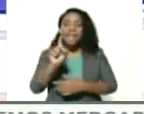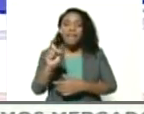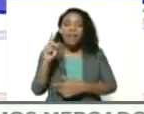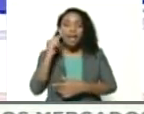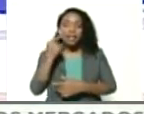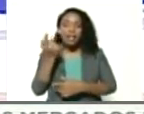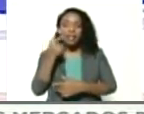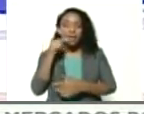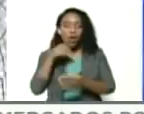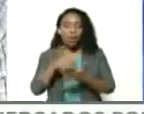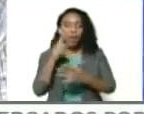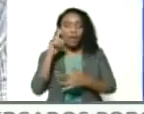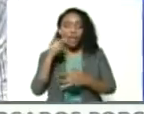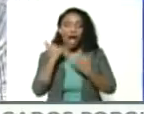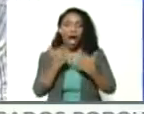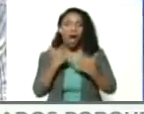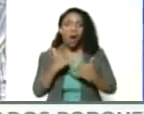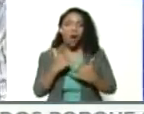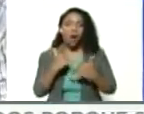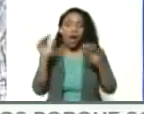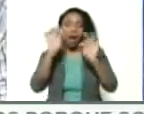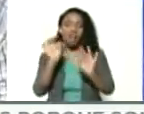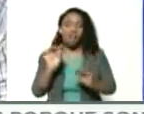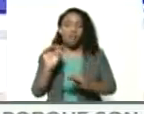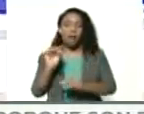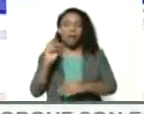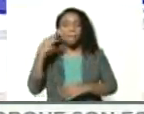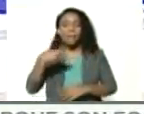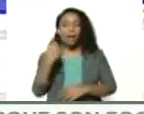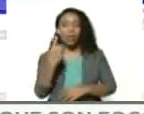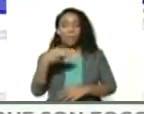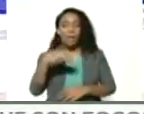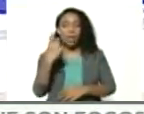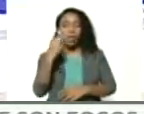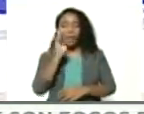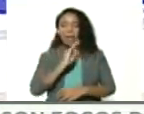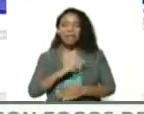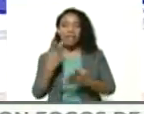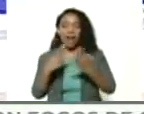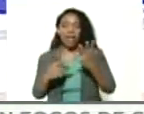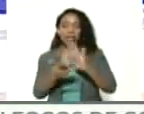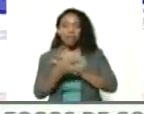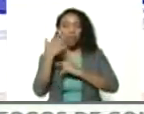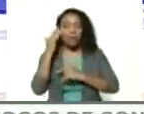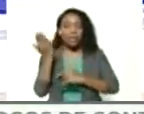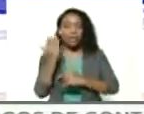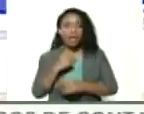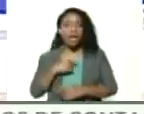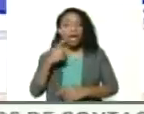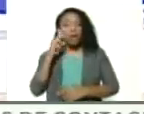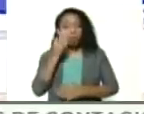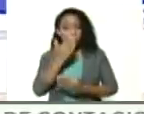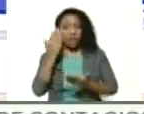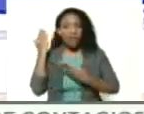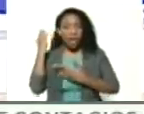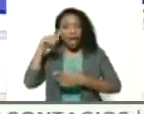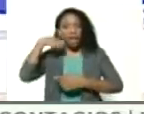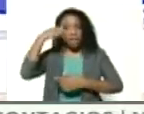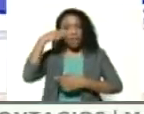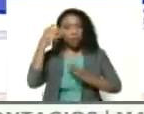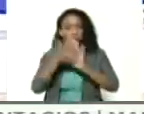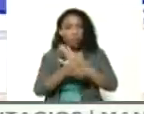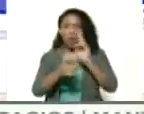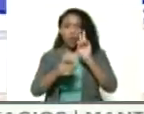llevan, ahora con la variante Bolsonaro, que es más contagiosa, llevan la enfermedad. ¿Usted no vio el video? ¿No